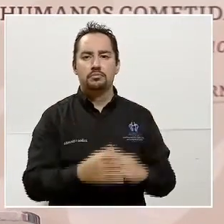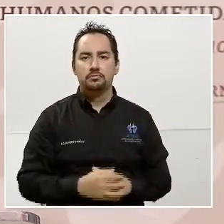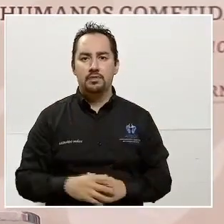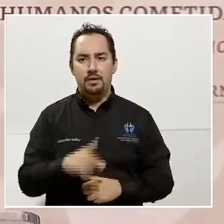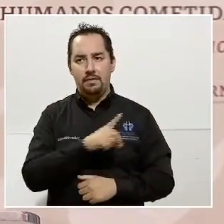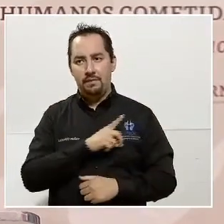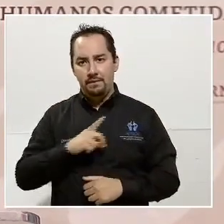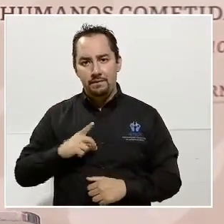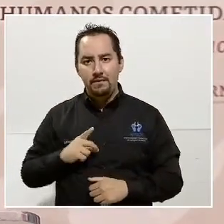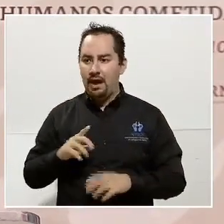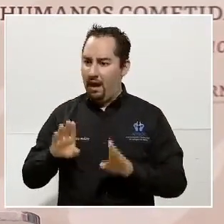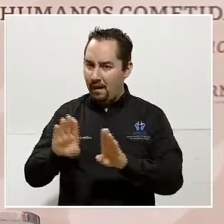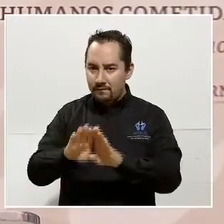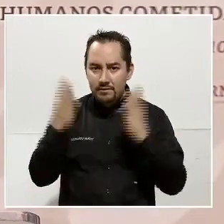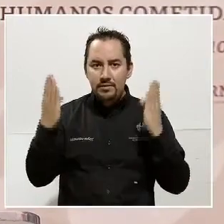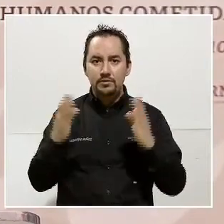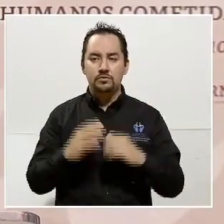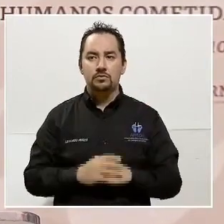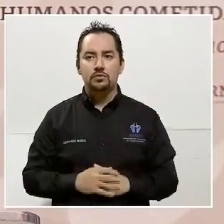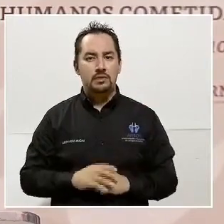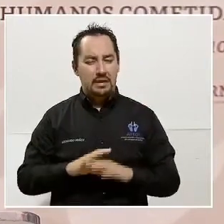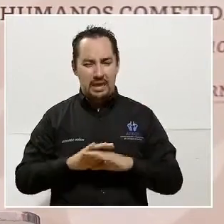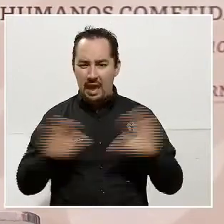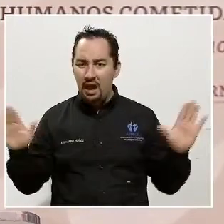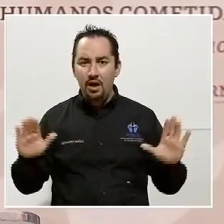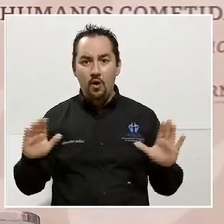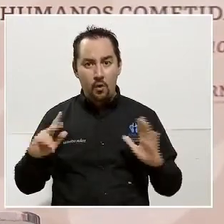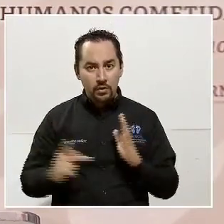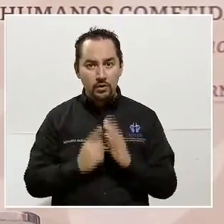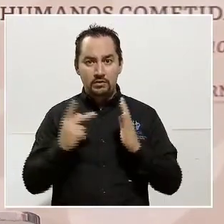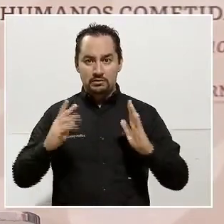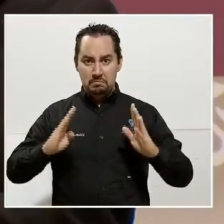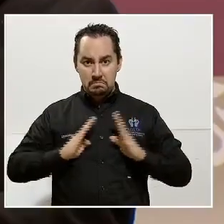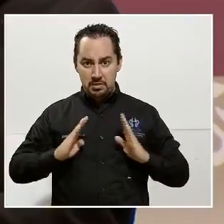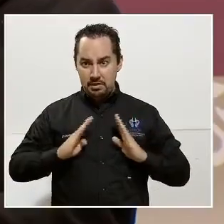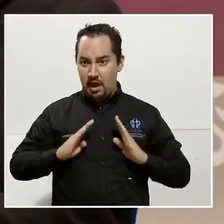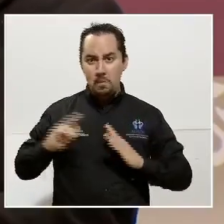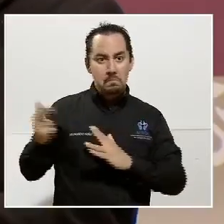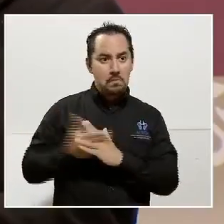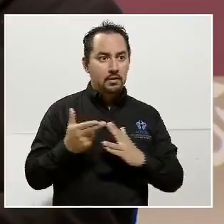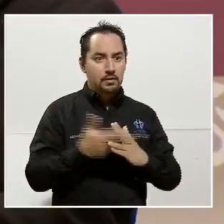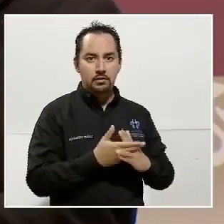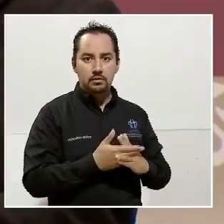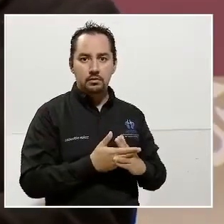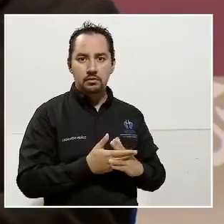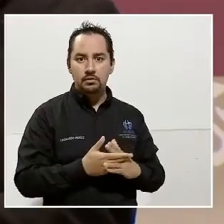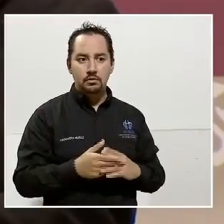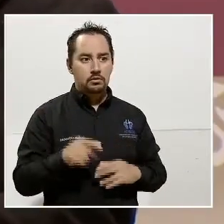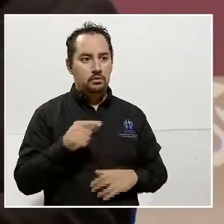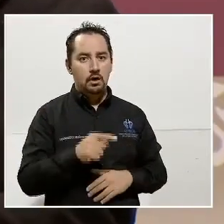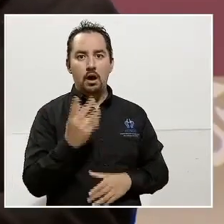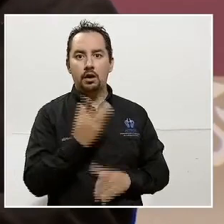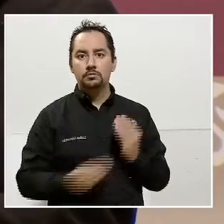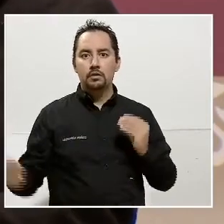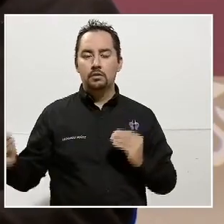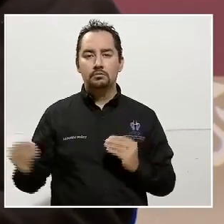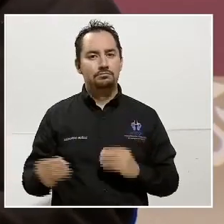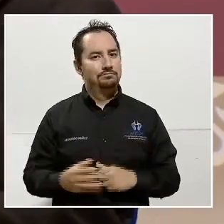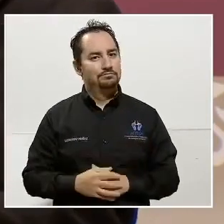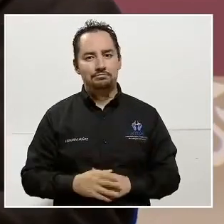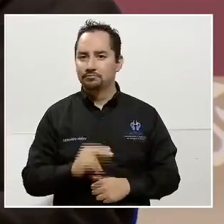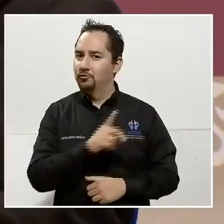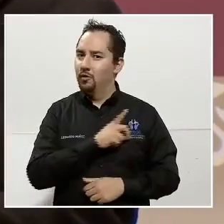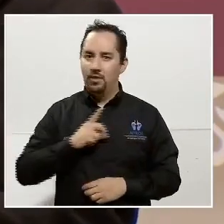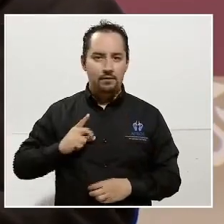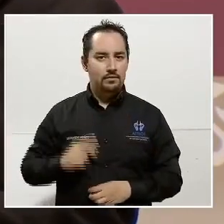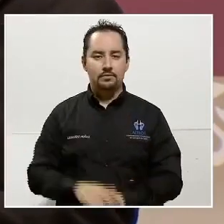deben ser abiertos, que nunca más un militar genocida escape de la investigación ministerial y la justicia